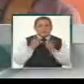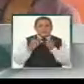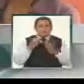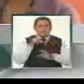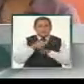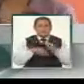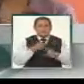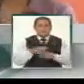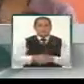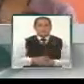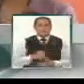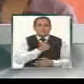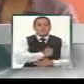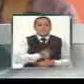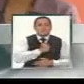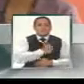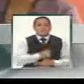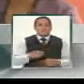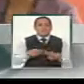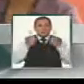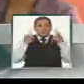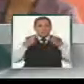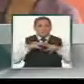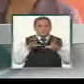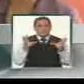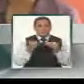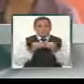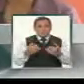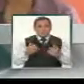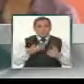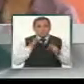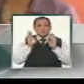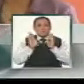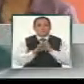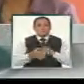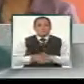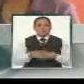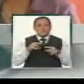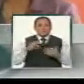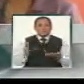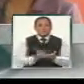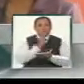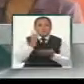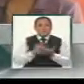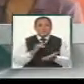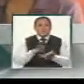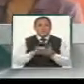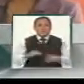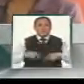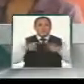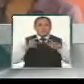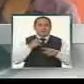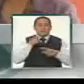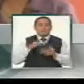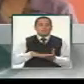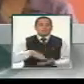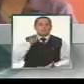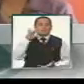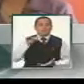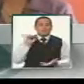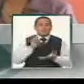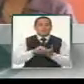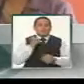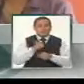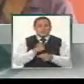personas. Lamentablemente los índices todavía que tenemos en cuanto a este crimen que es execrable son muy altos, y las